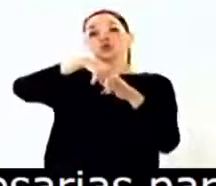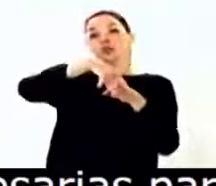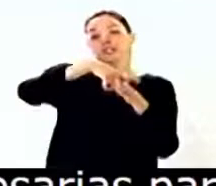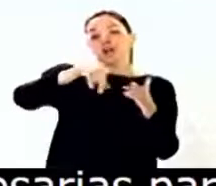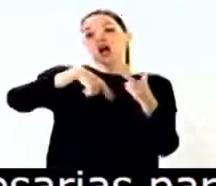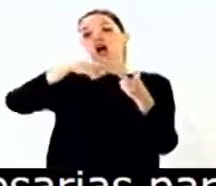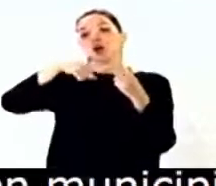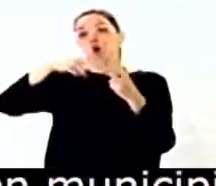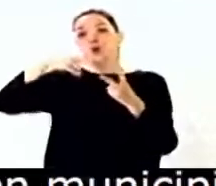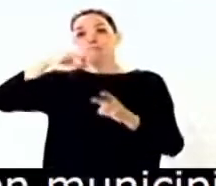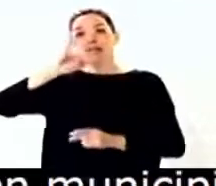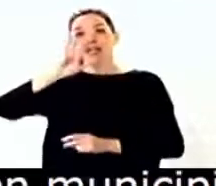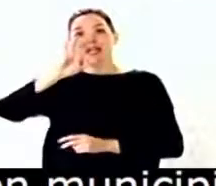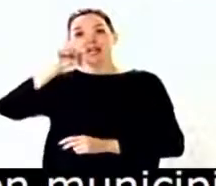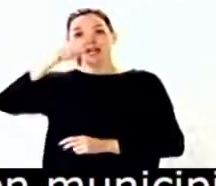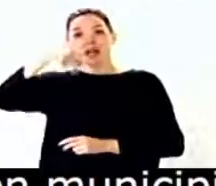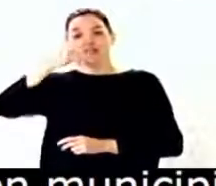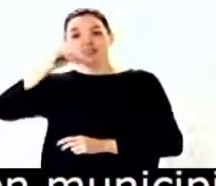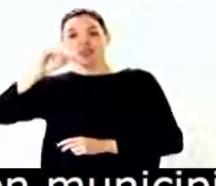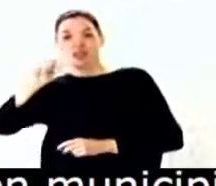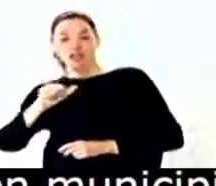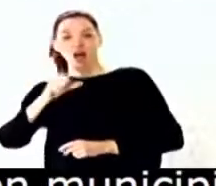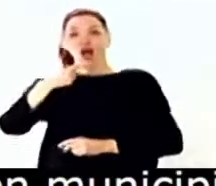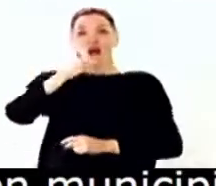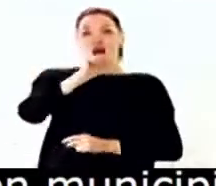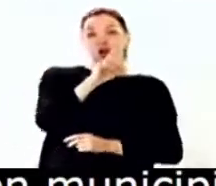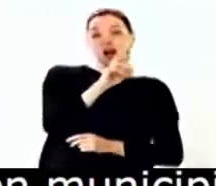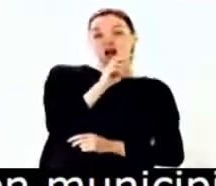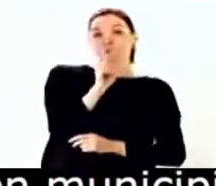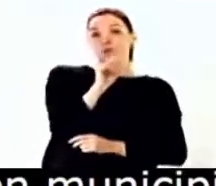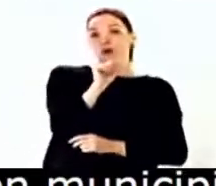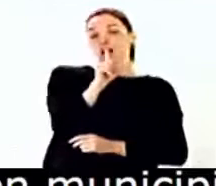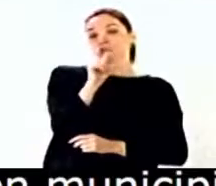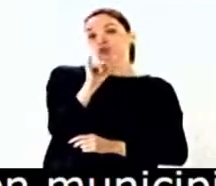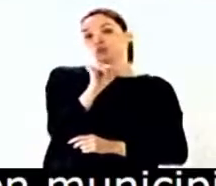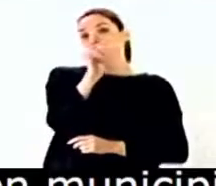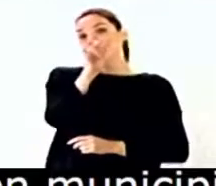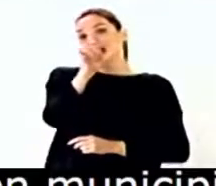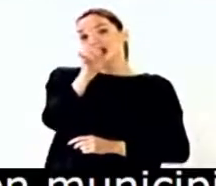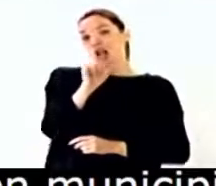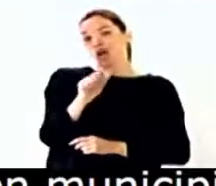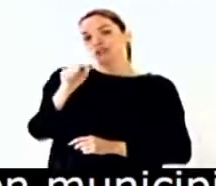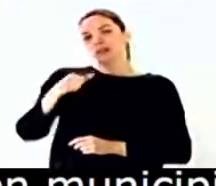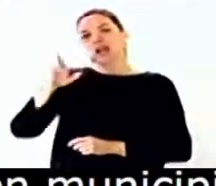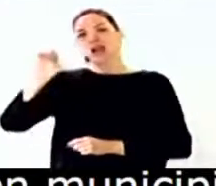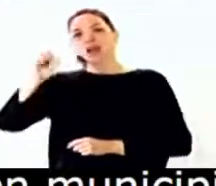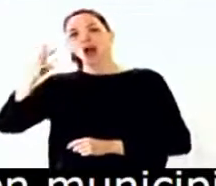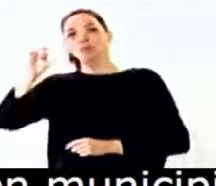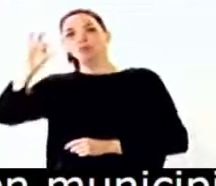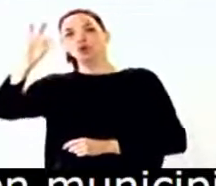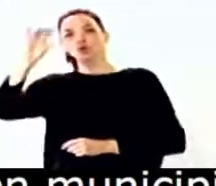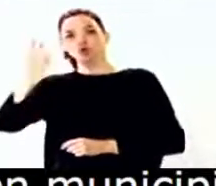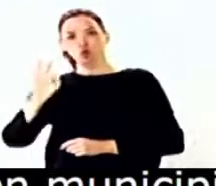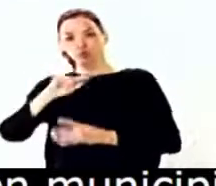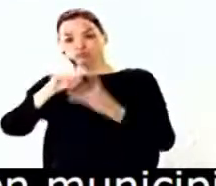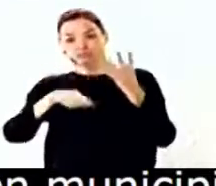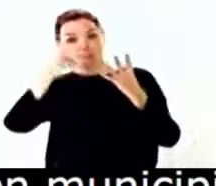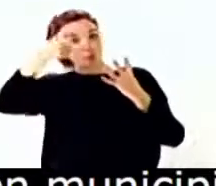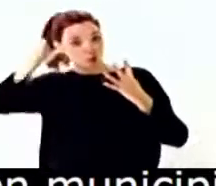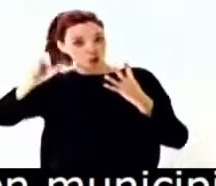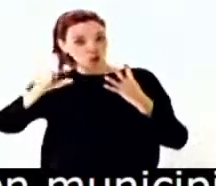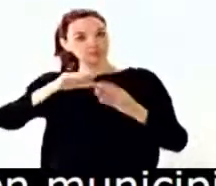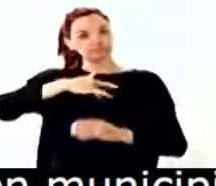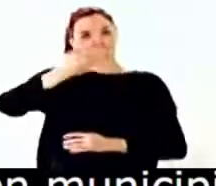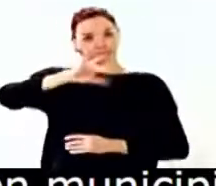Barbaño, Mirandilla, Garbayuela y también en el área de influencia del balneario El Raposo, con un presupuesto total